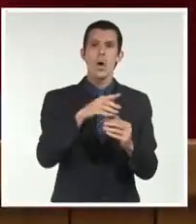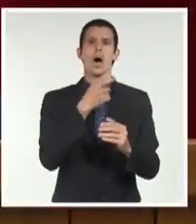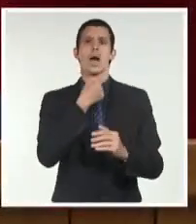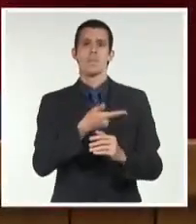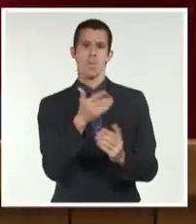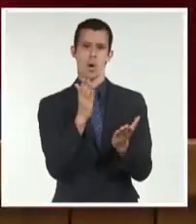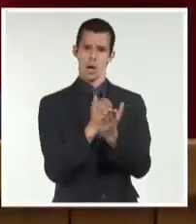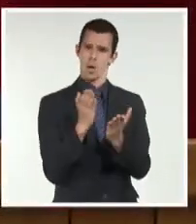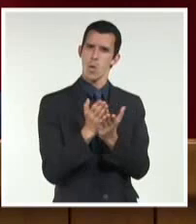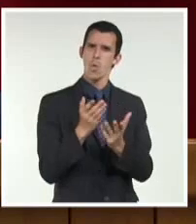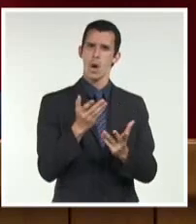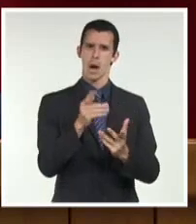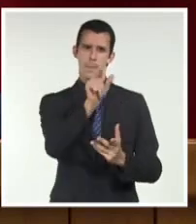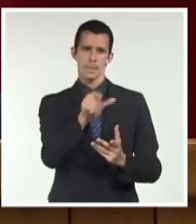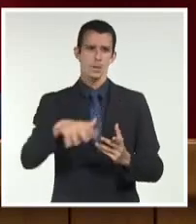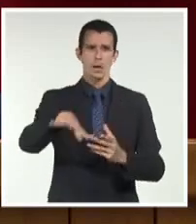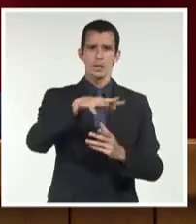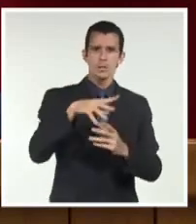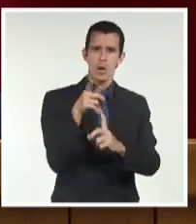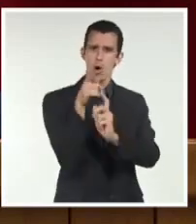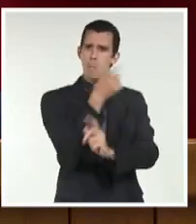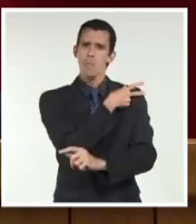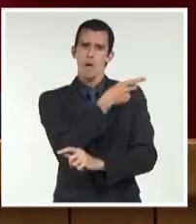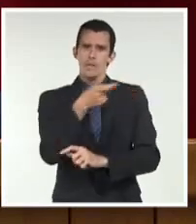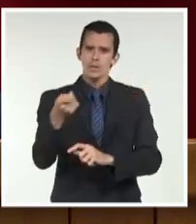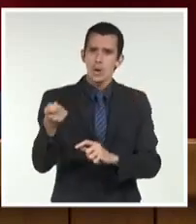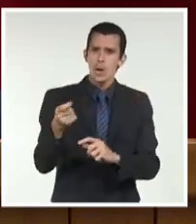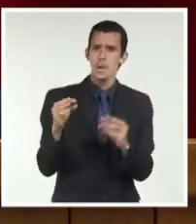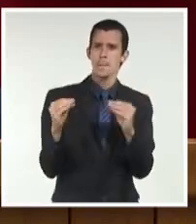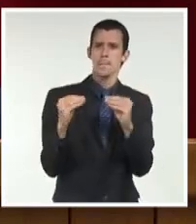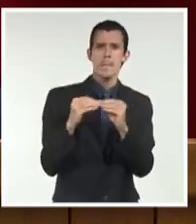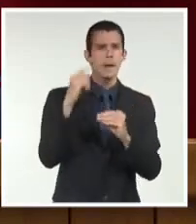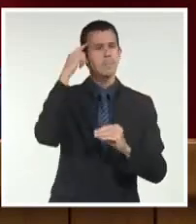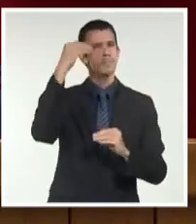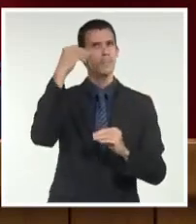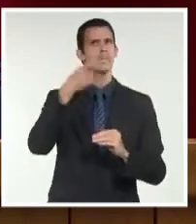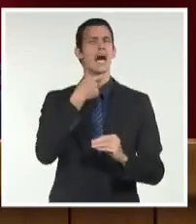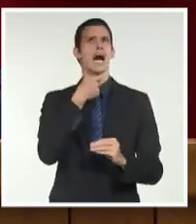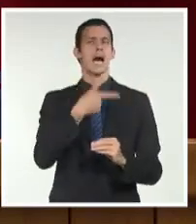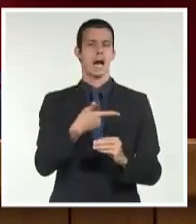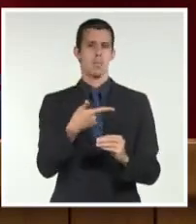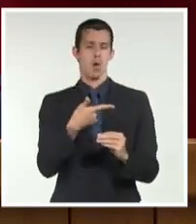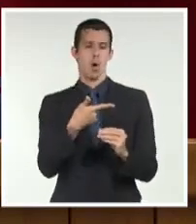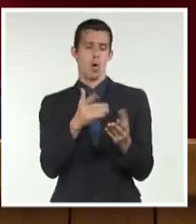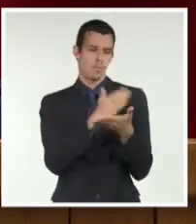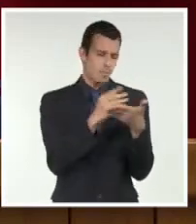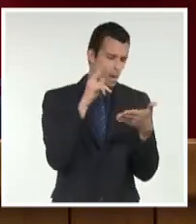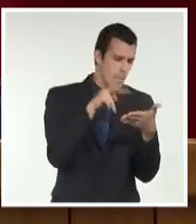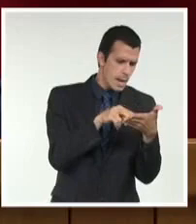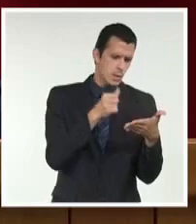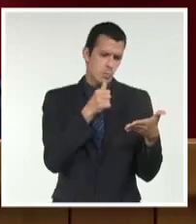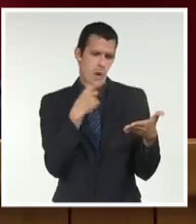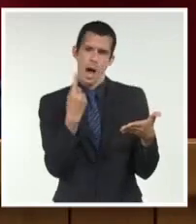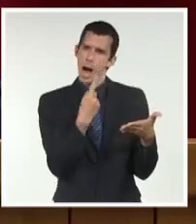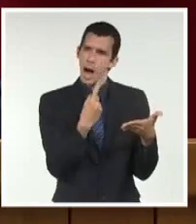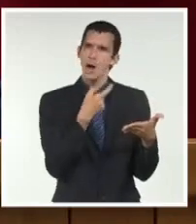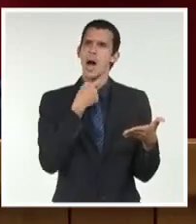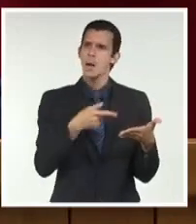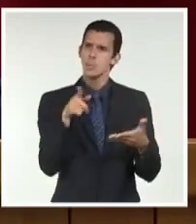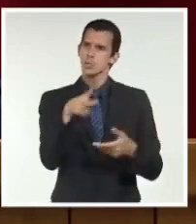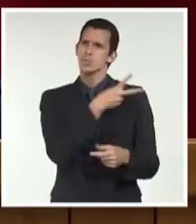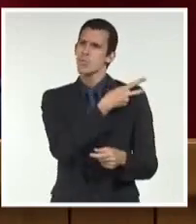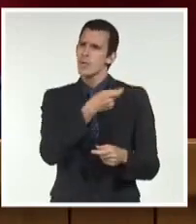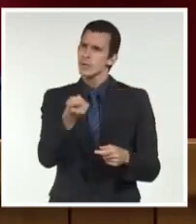educadores, esencialmente los maestros primarios que acompañan a la niñez cubana en los primeros pasos de su